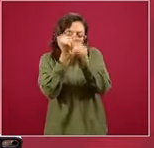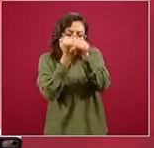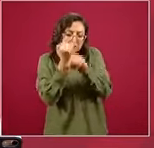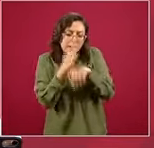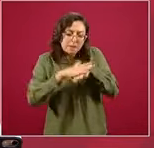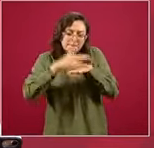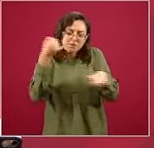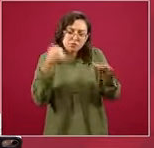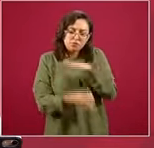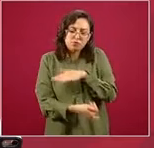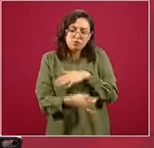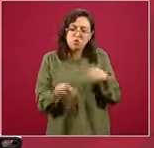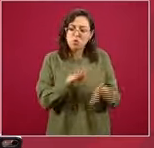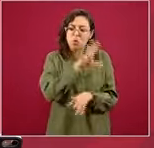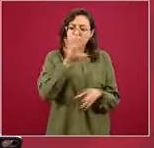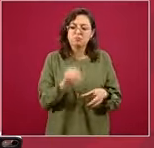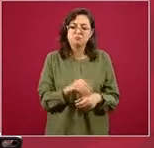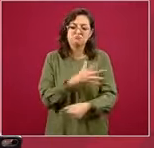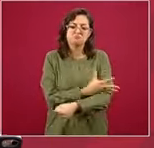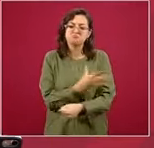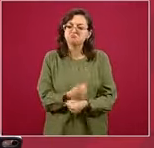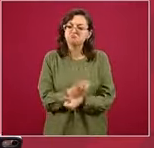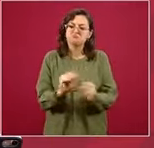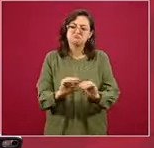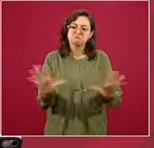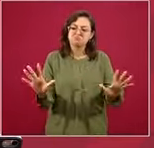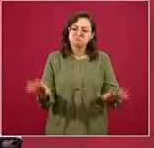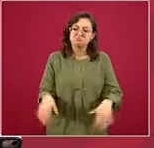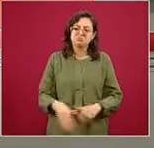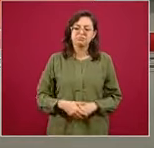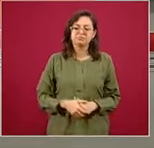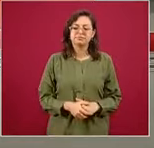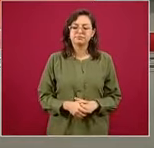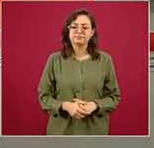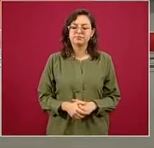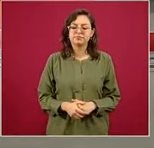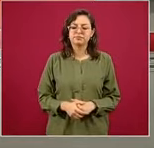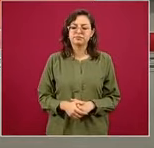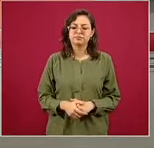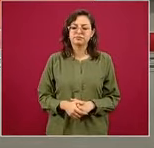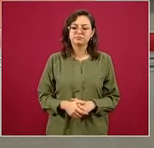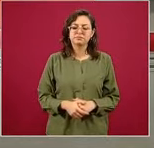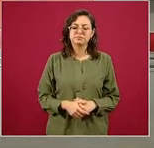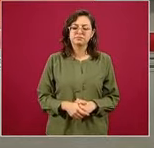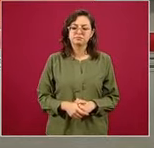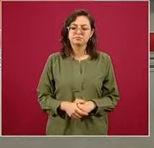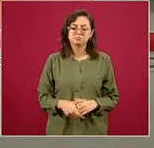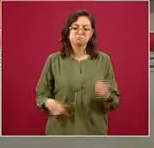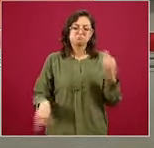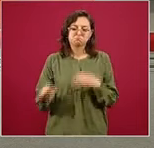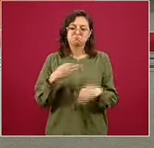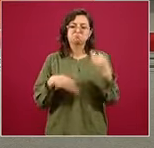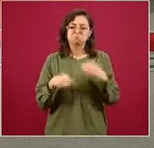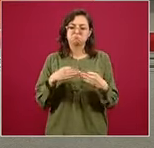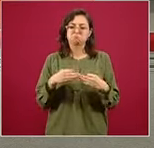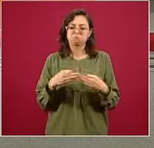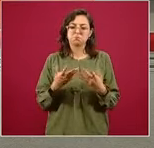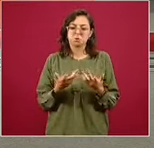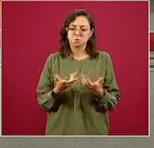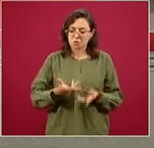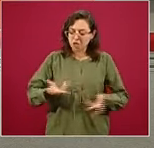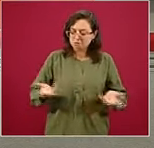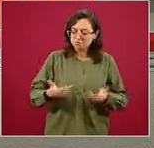de manera completamente clara, completamente transparente, para que todos podamos actuar